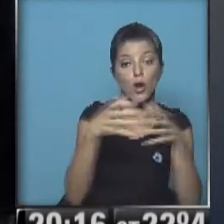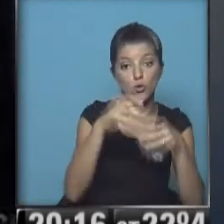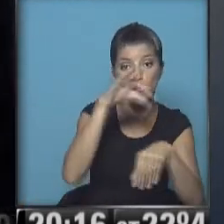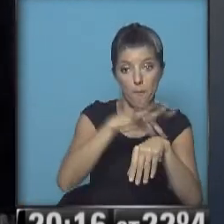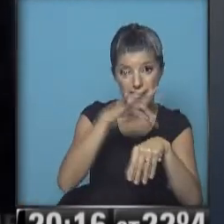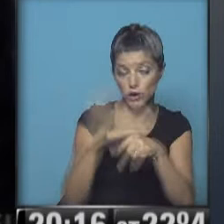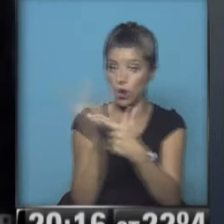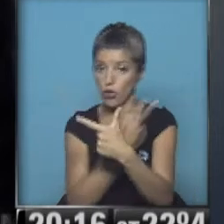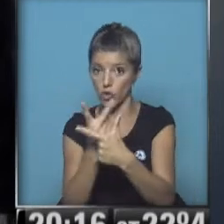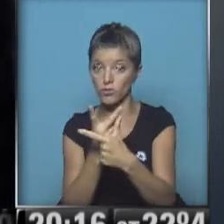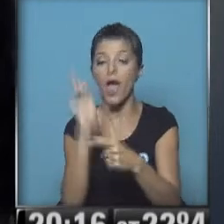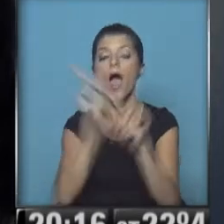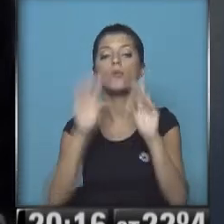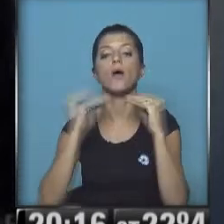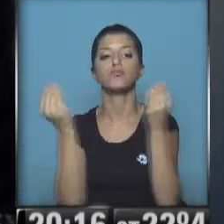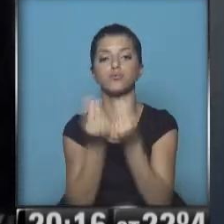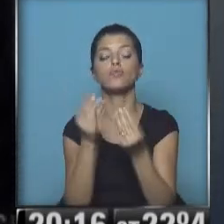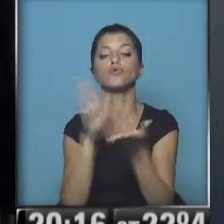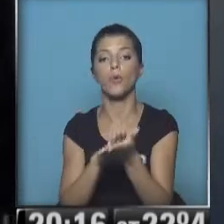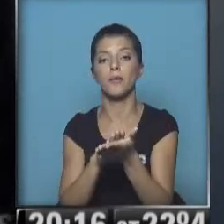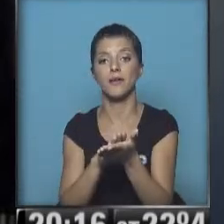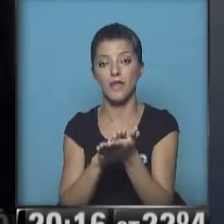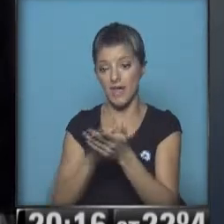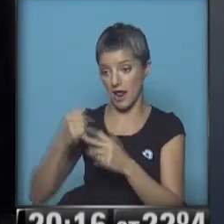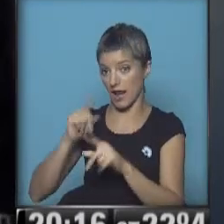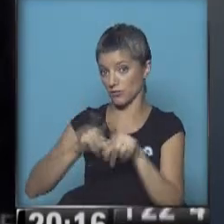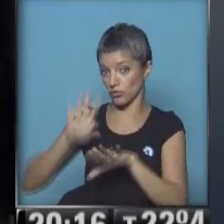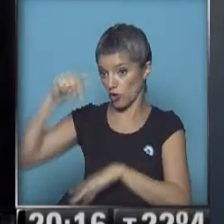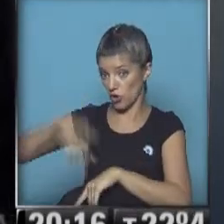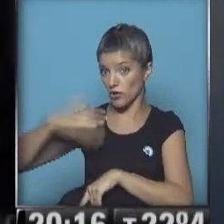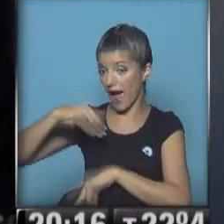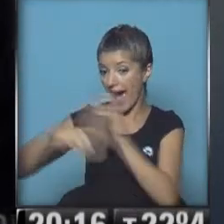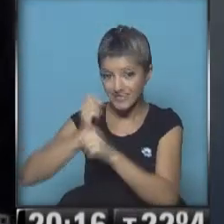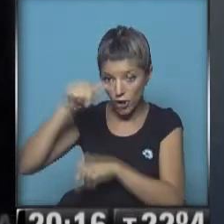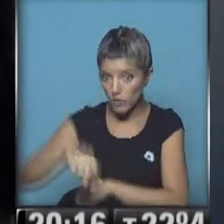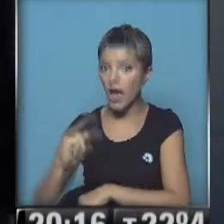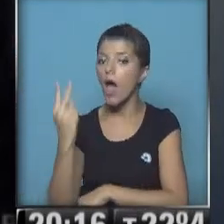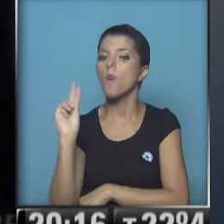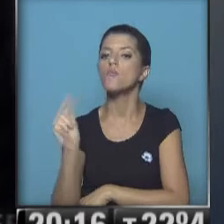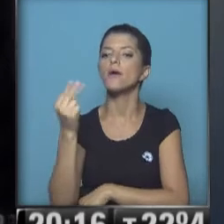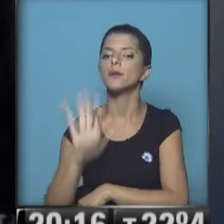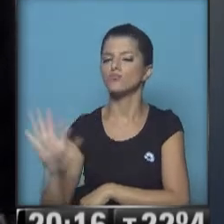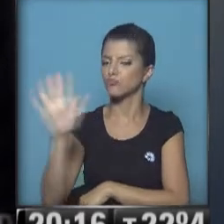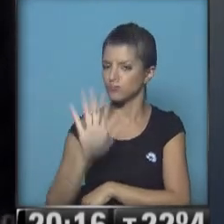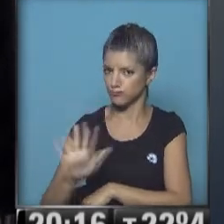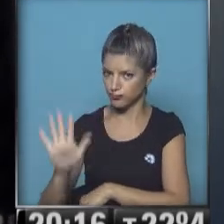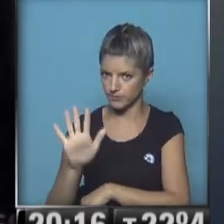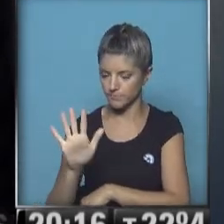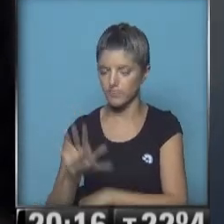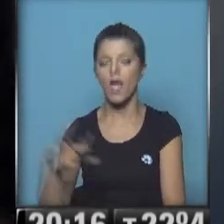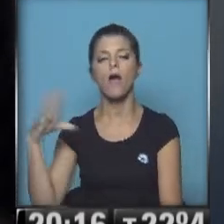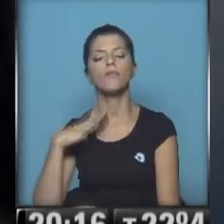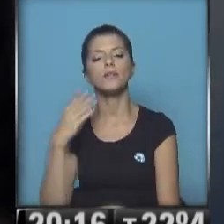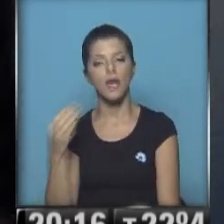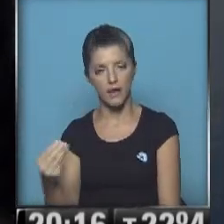ya algún tipo de definición sobre la calificación que hoy sigue siendo muerte dudosa que falta también los cursos